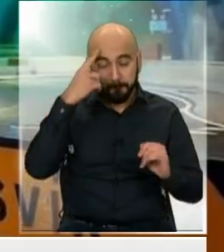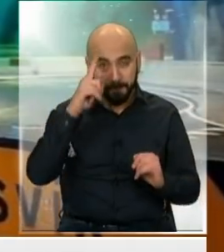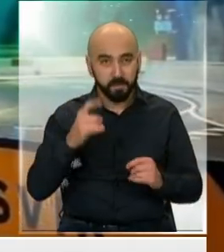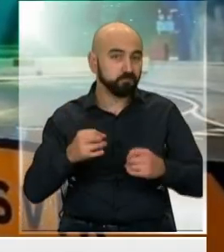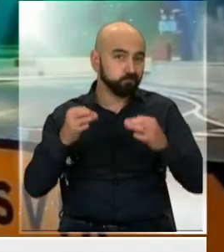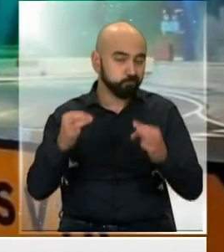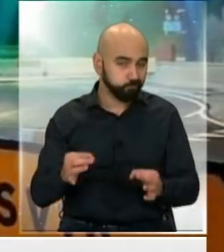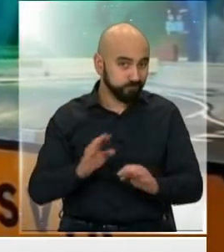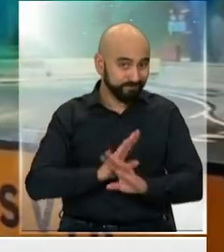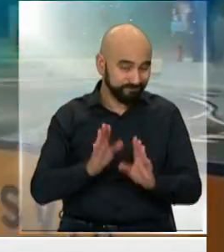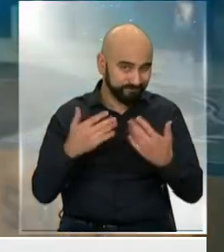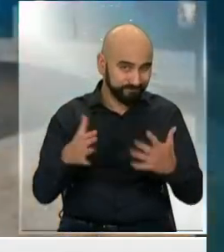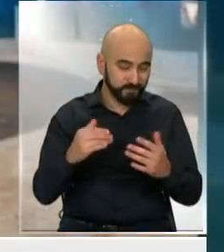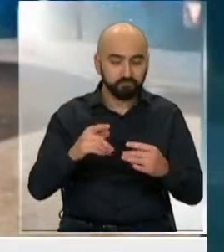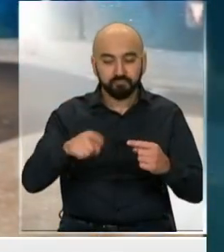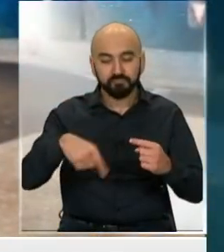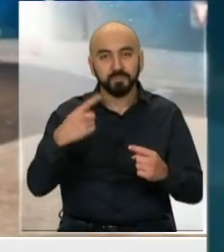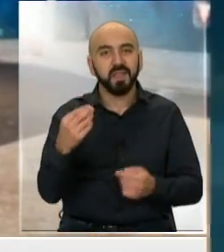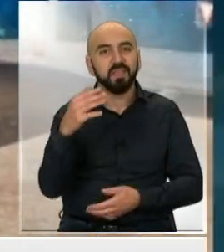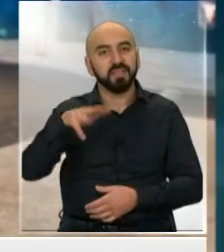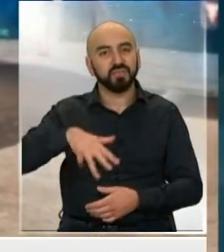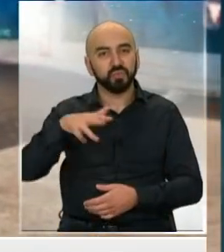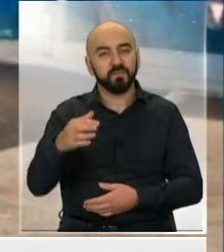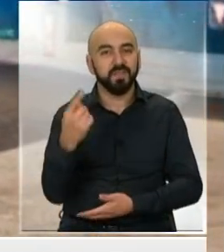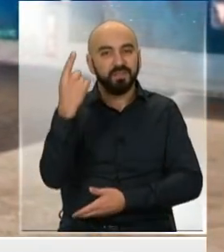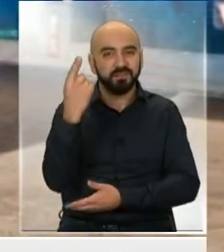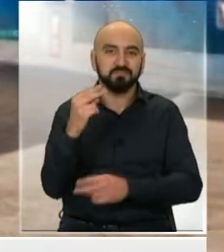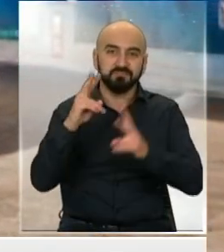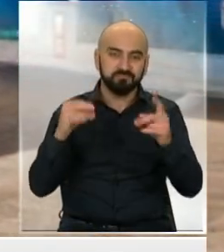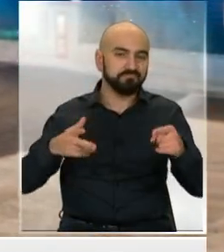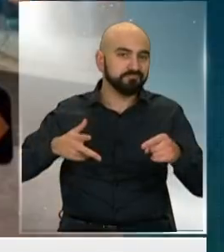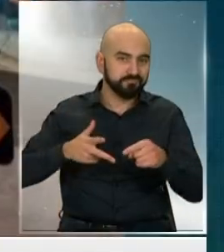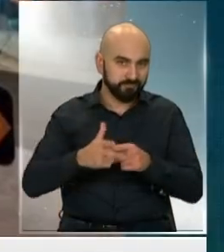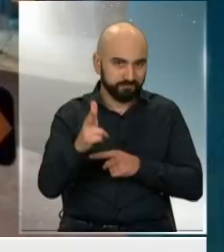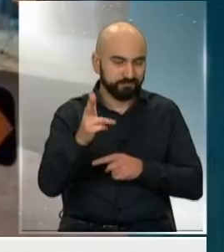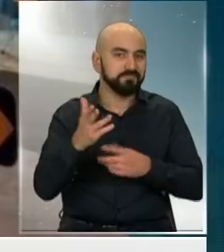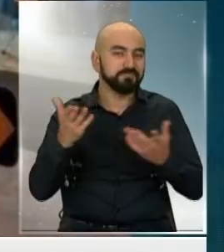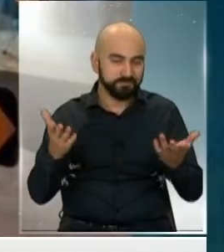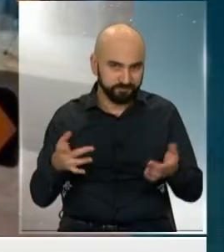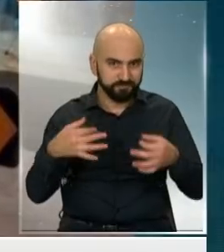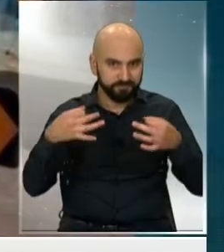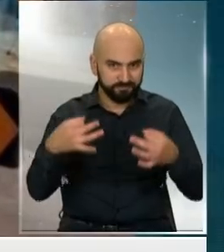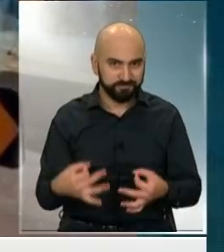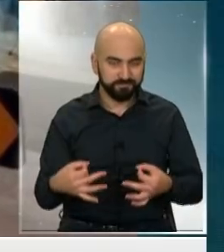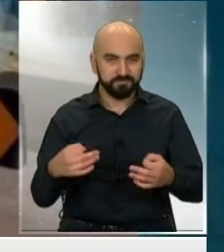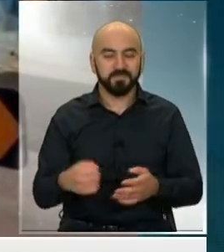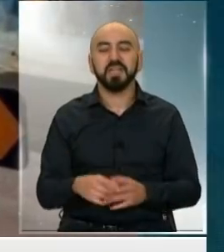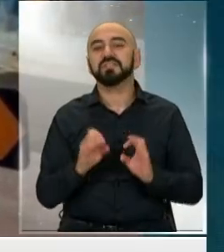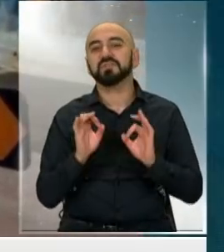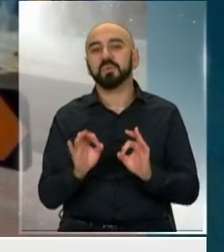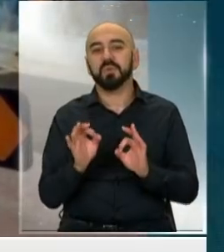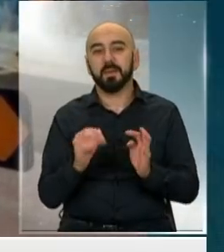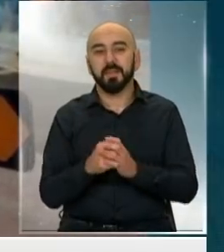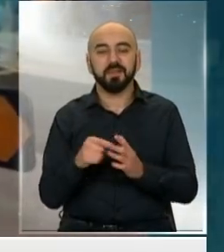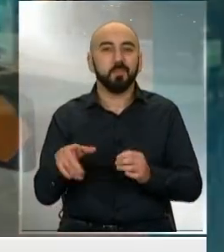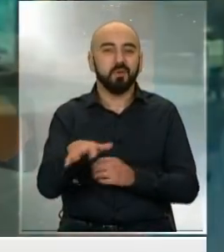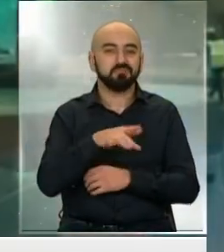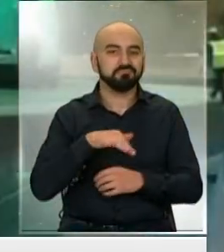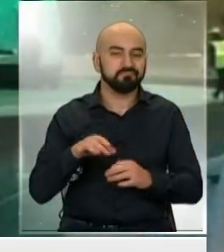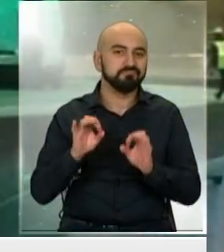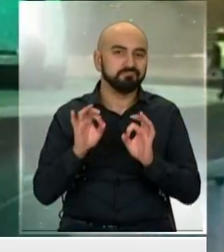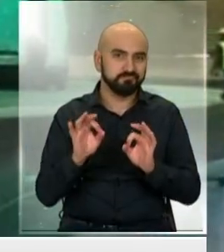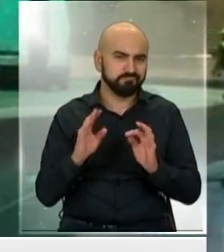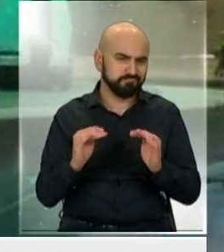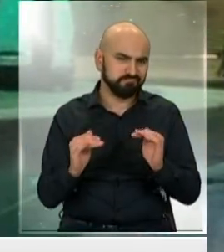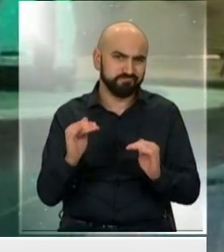próximo 19 de diciembre, y nos imaginamos con bombos y platillos y quizás también con características que estén a la altura de